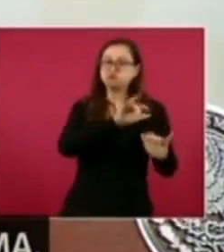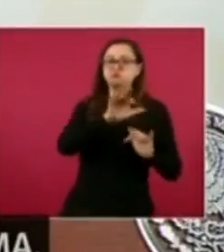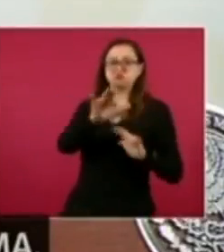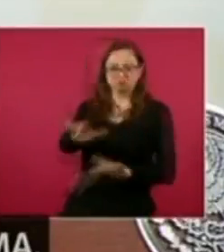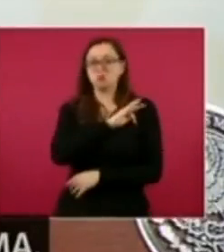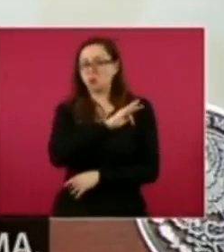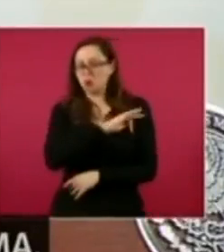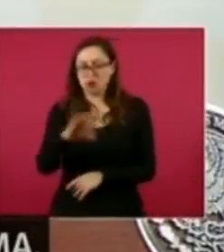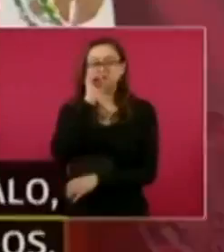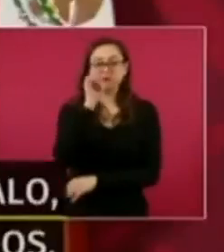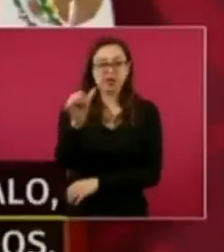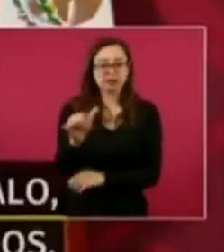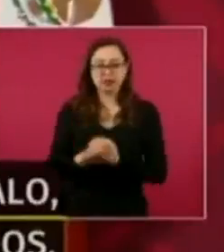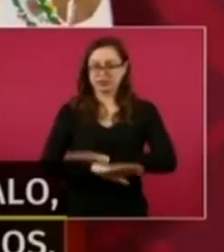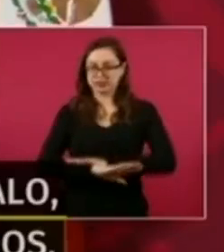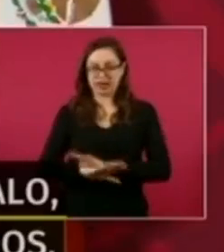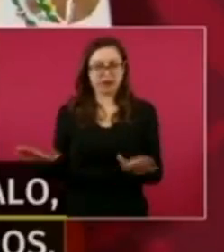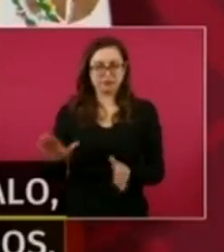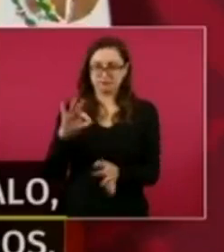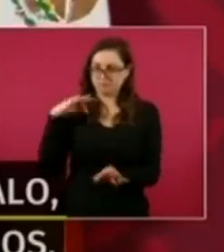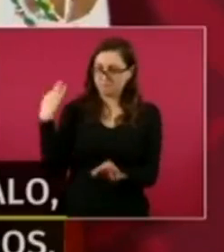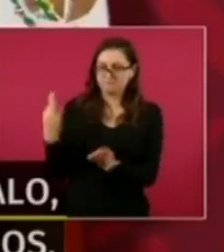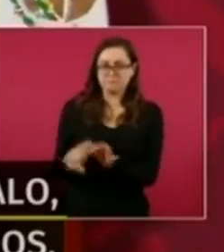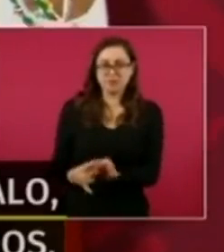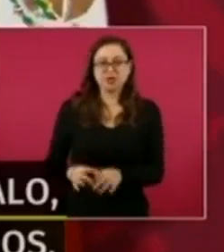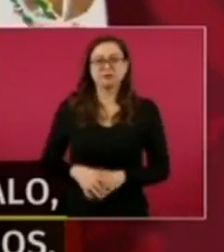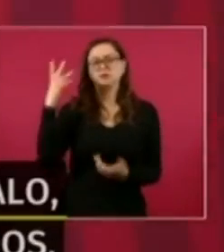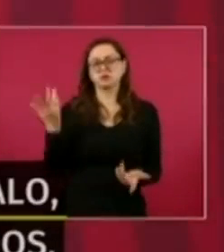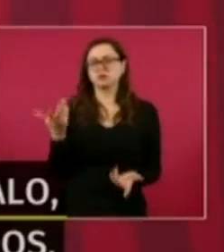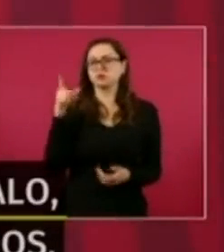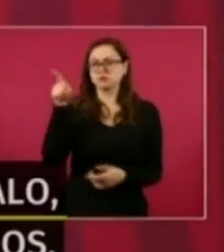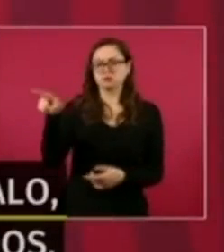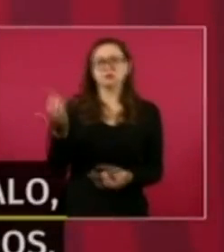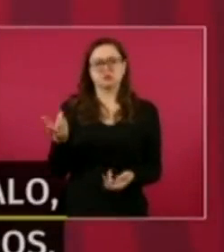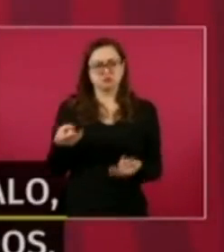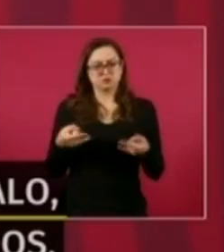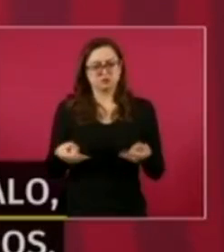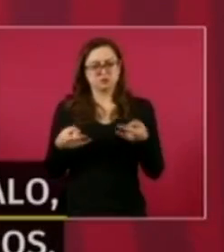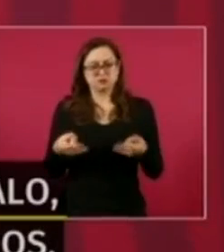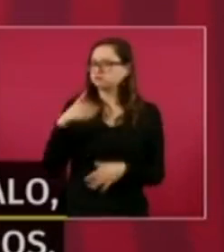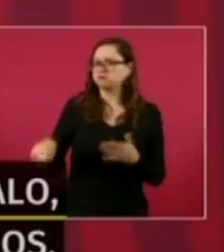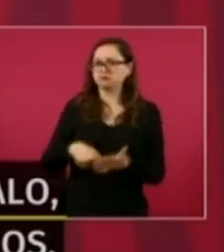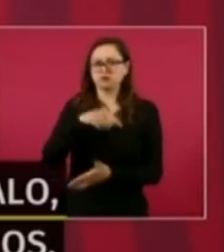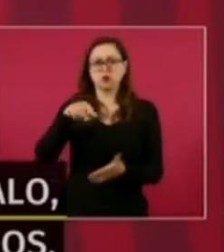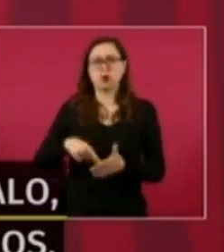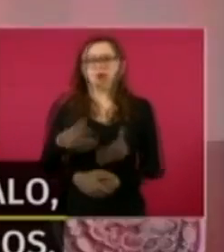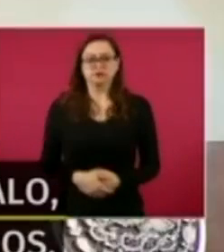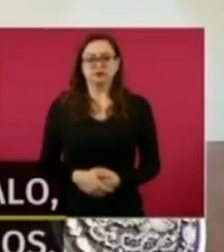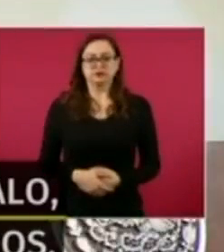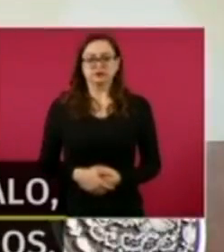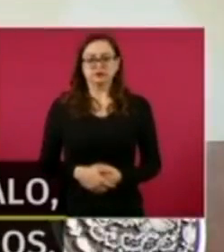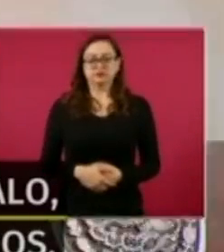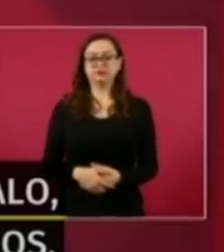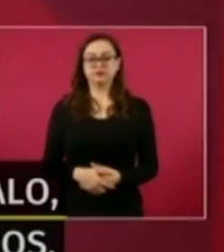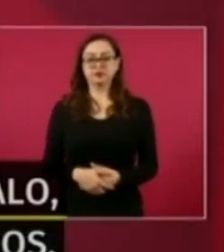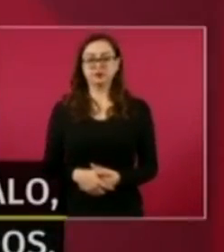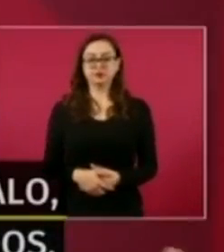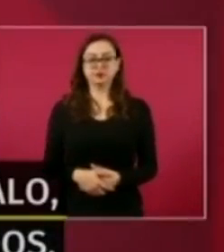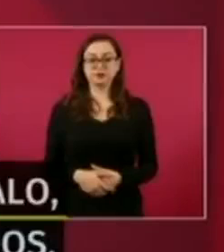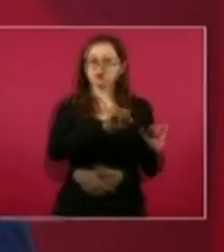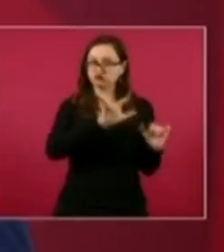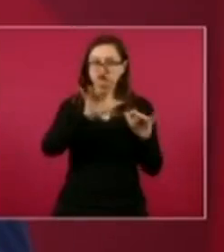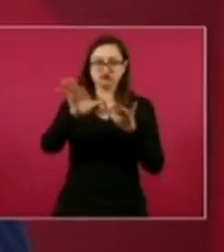sin ningún problema, como que está mejor el Zócalo, ¿no? Es más amplio y es